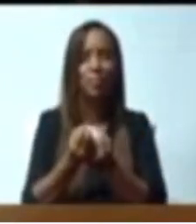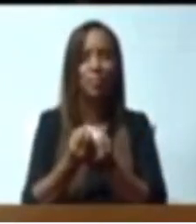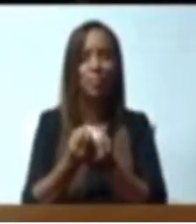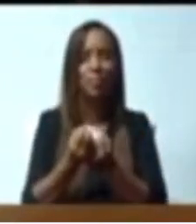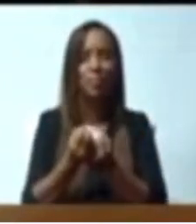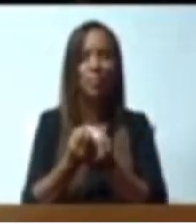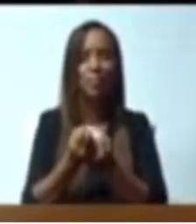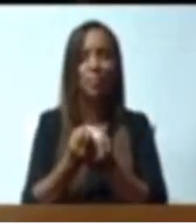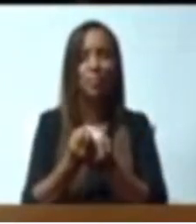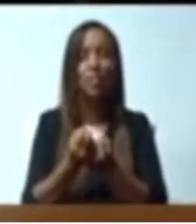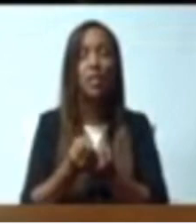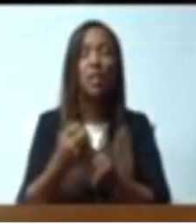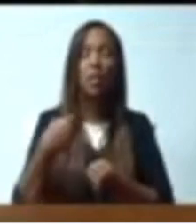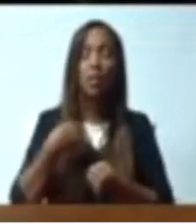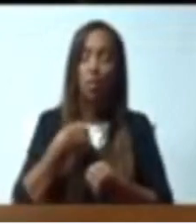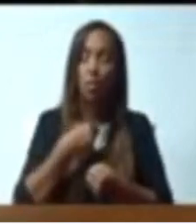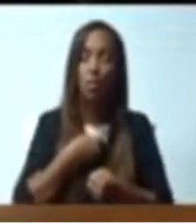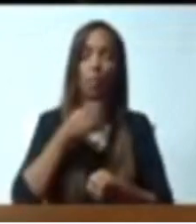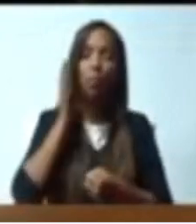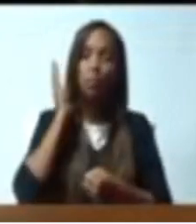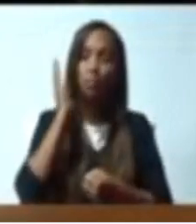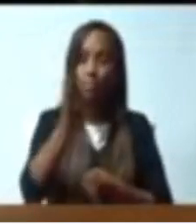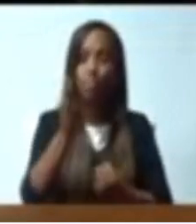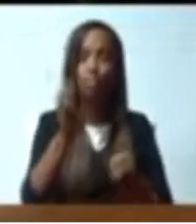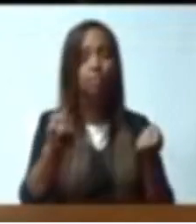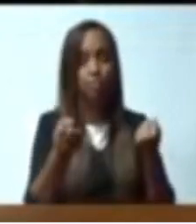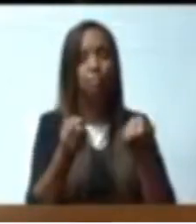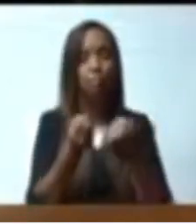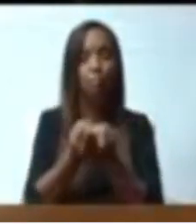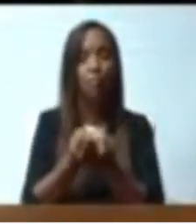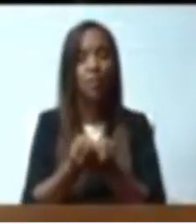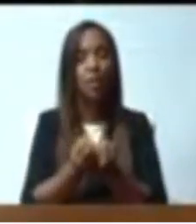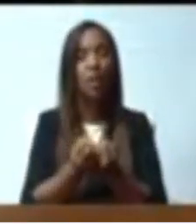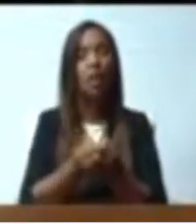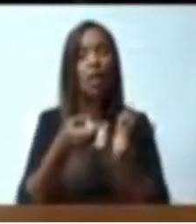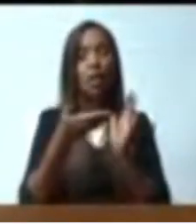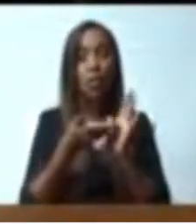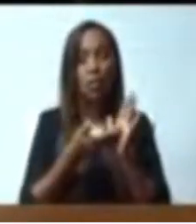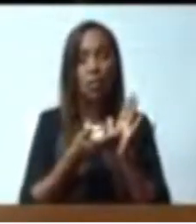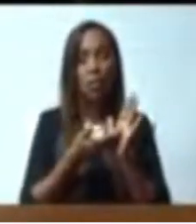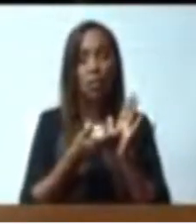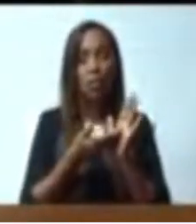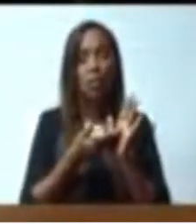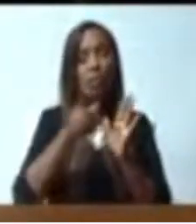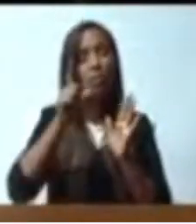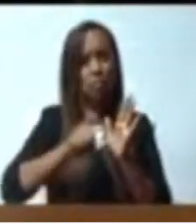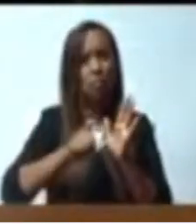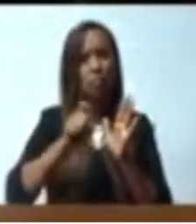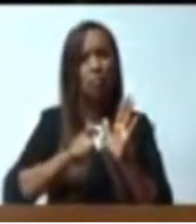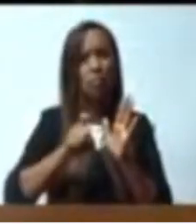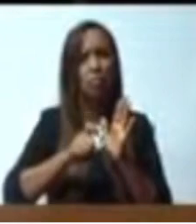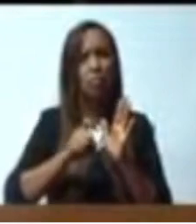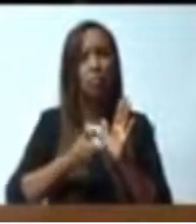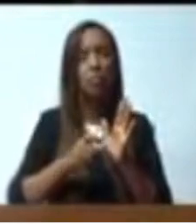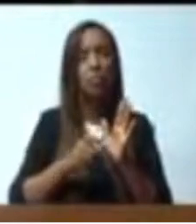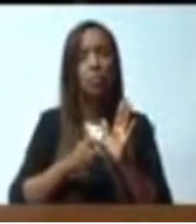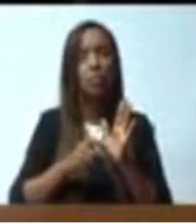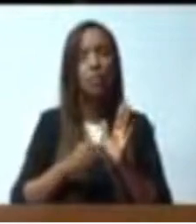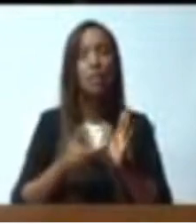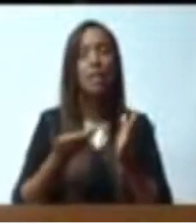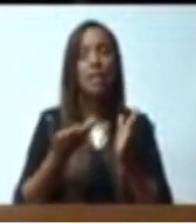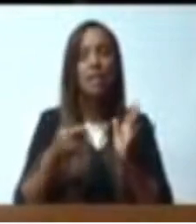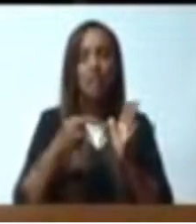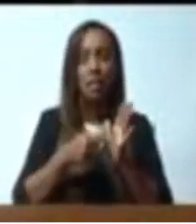tenemos que apoyar, y lo vamos a apoyar porque es necesario, y es parte de lo que ha predicado el gobierno de